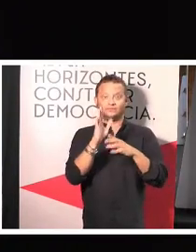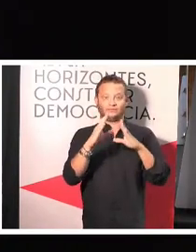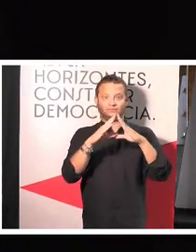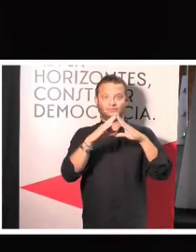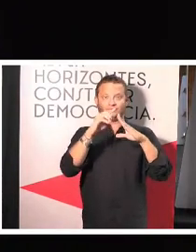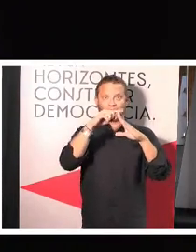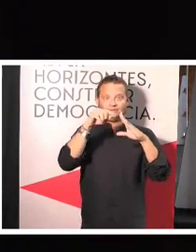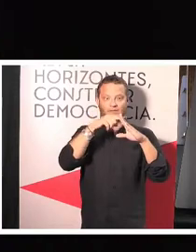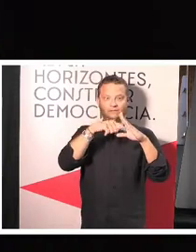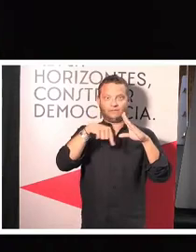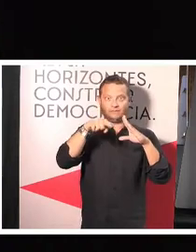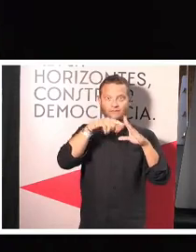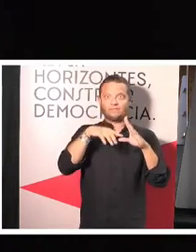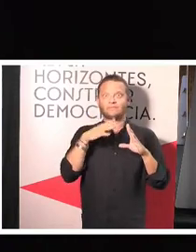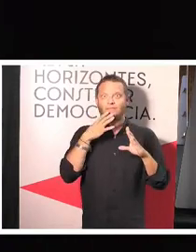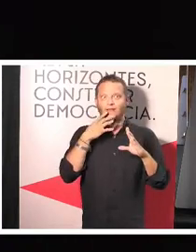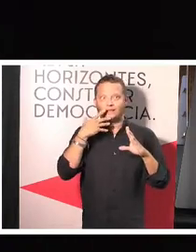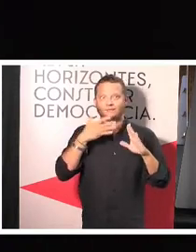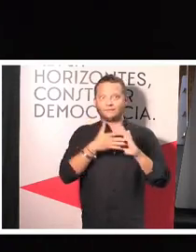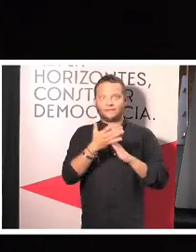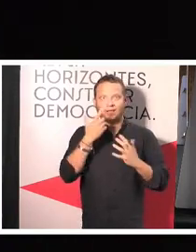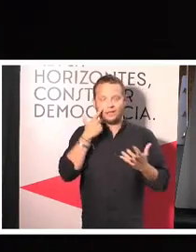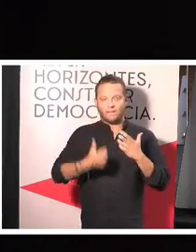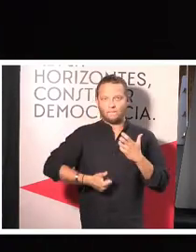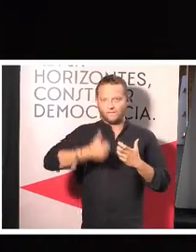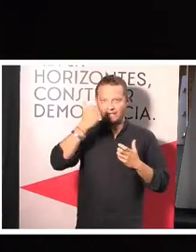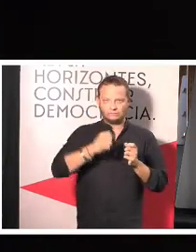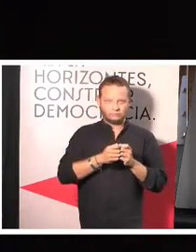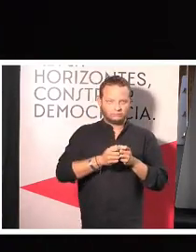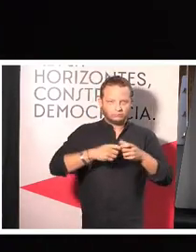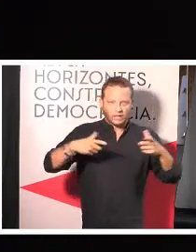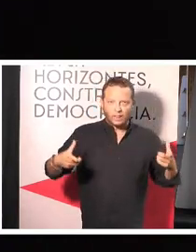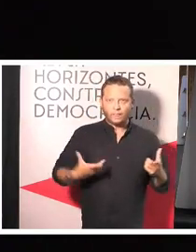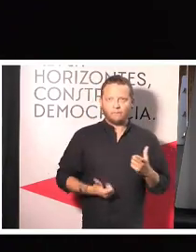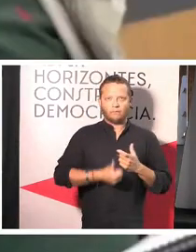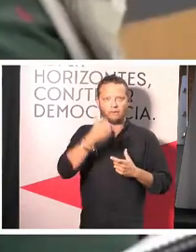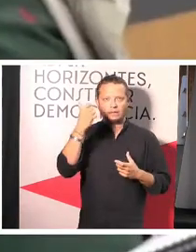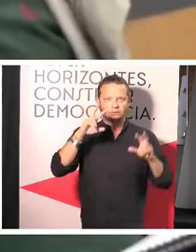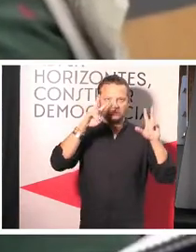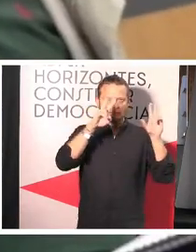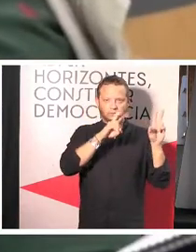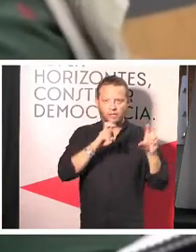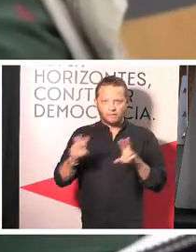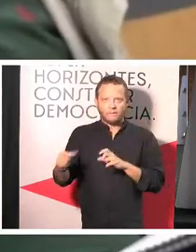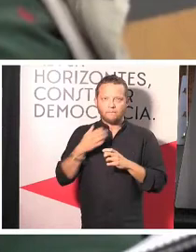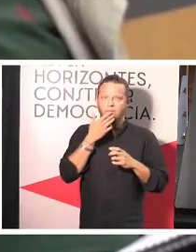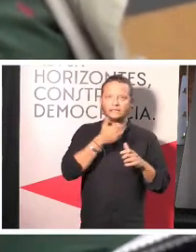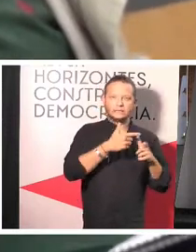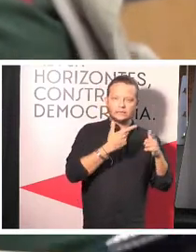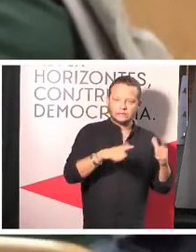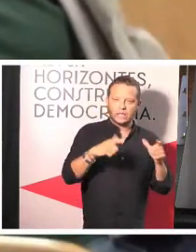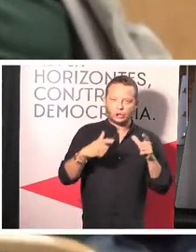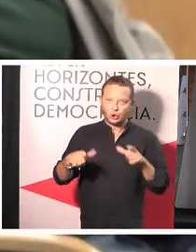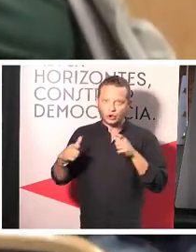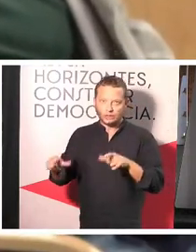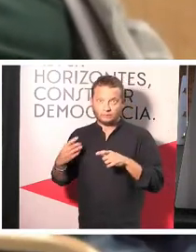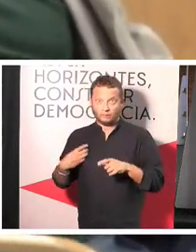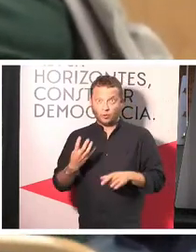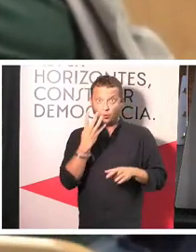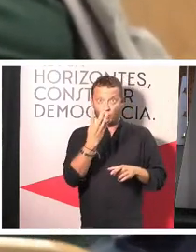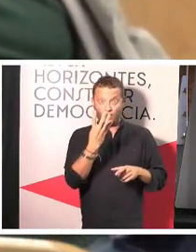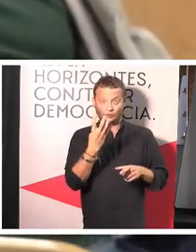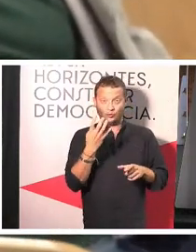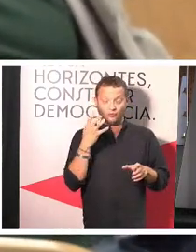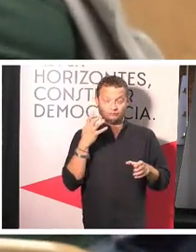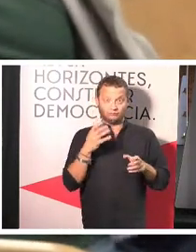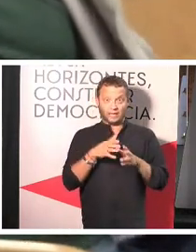iceberg, ¿no? Digamos que el fenómeno es mucho más extendido, va mucho más allá de los sectores donde estas grandes monstruos